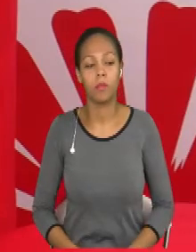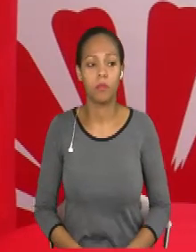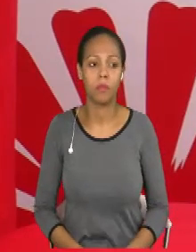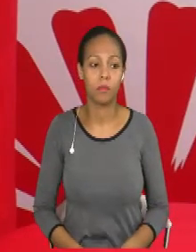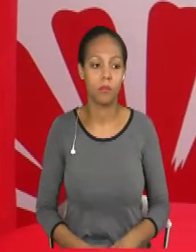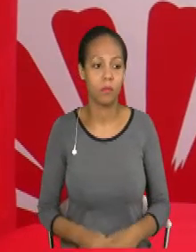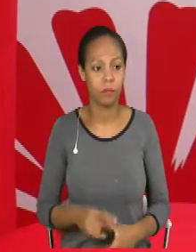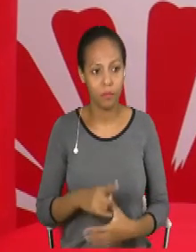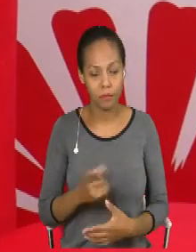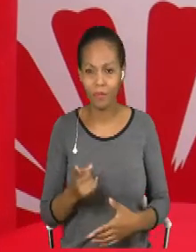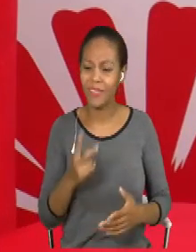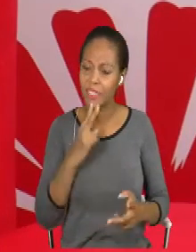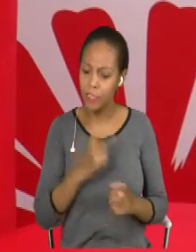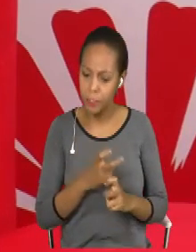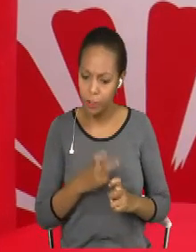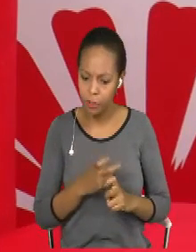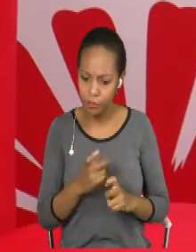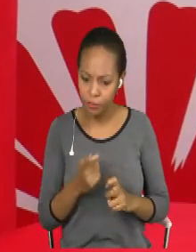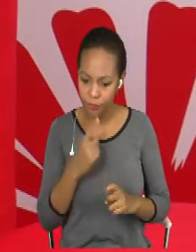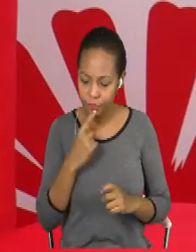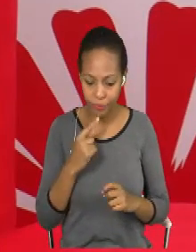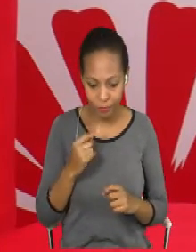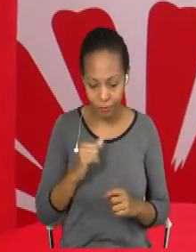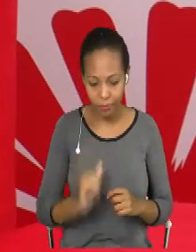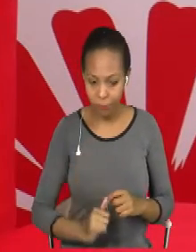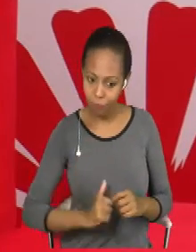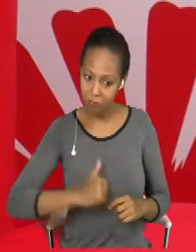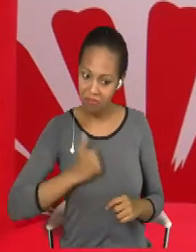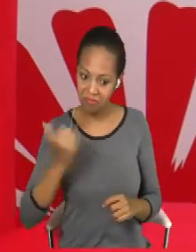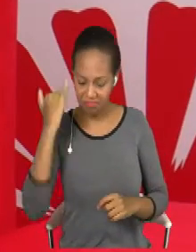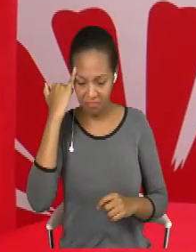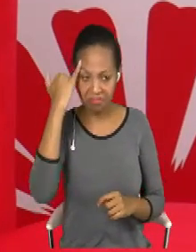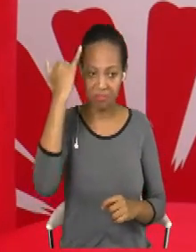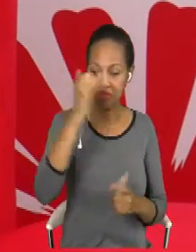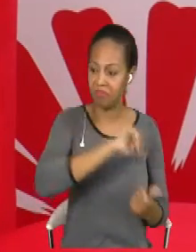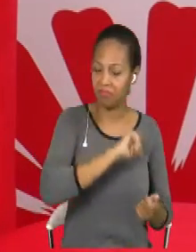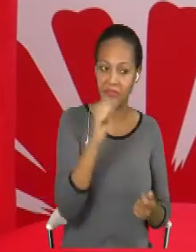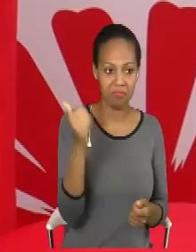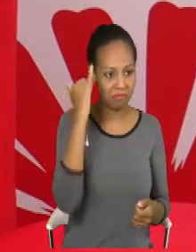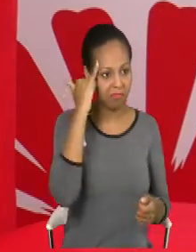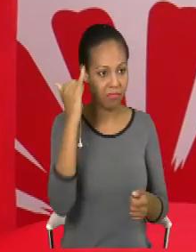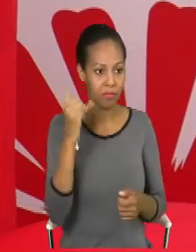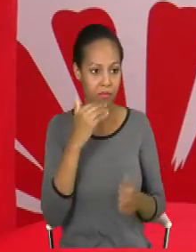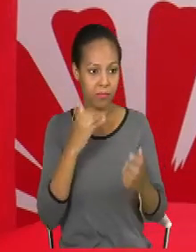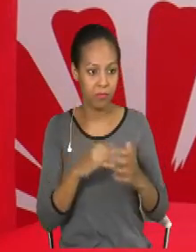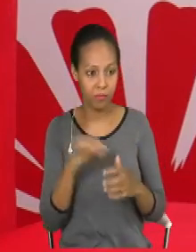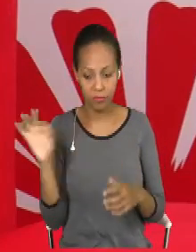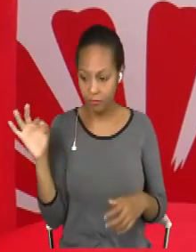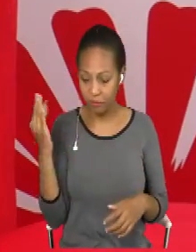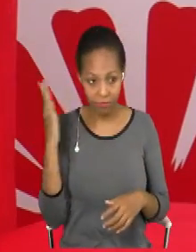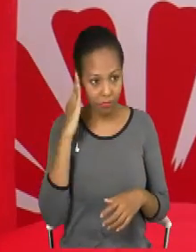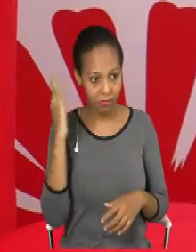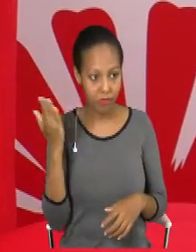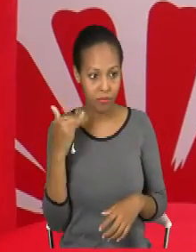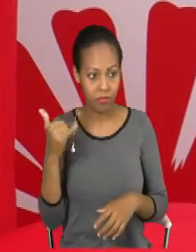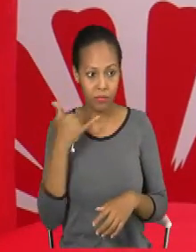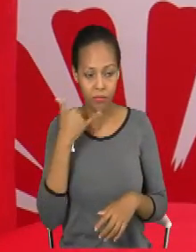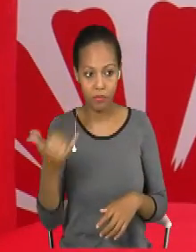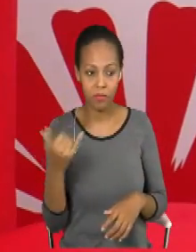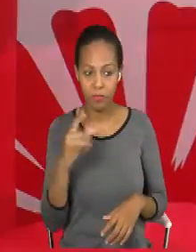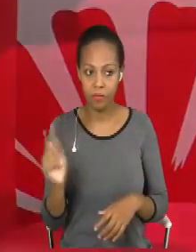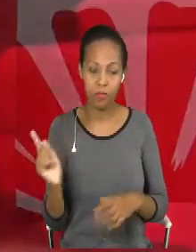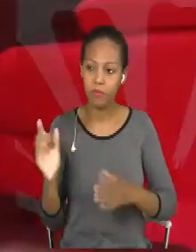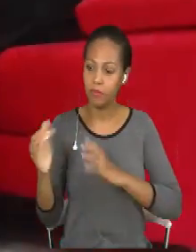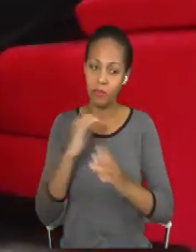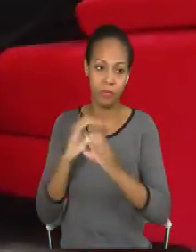como esas crisis la podemos volver oportunidad. Hoy en día ya esto no solamente nos sirve para llamar, para contestar, bueno, y para comunicarnos. Eso